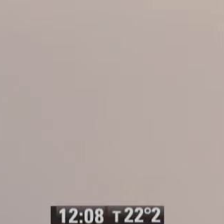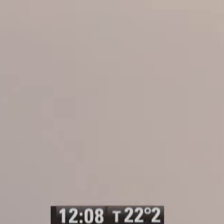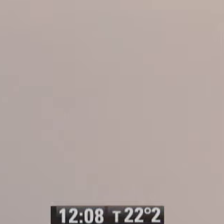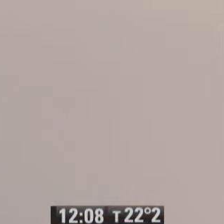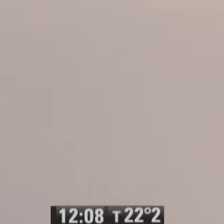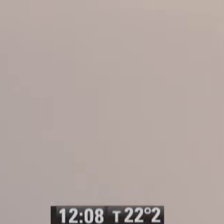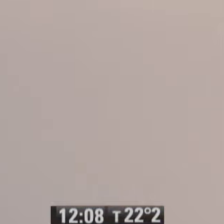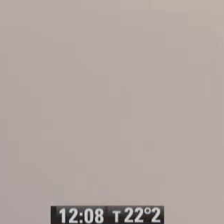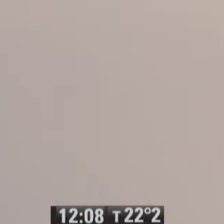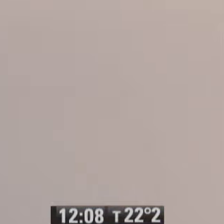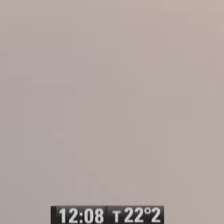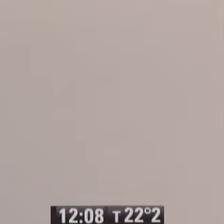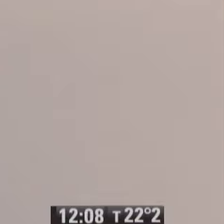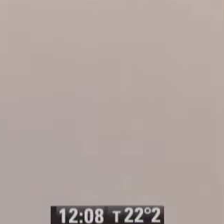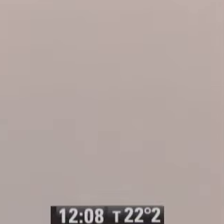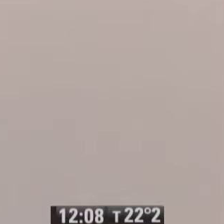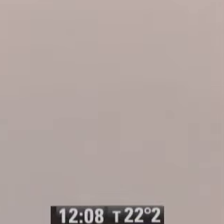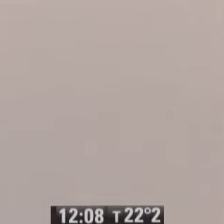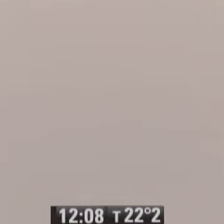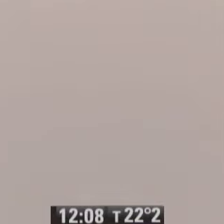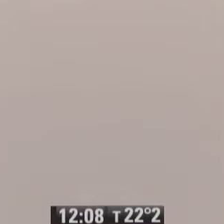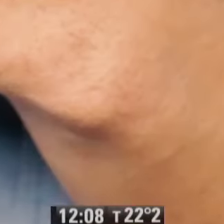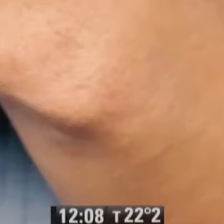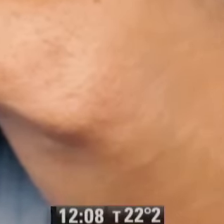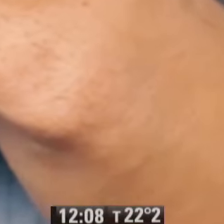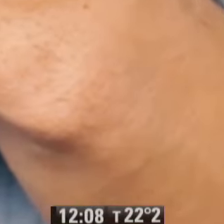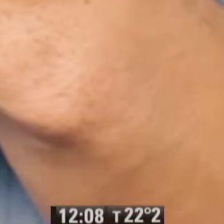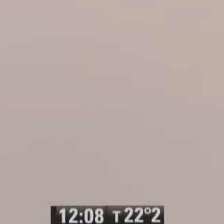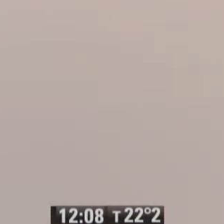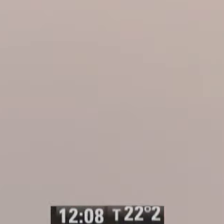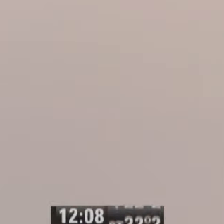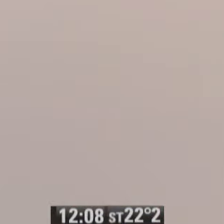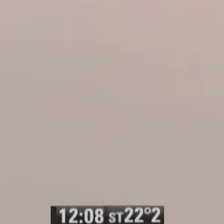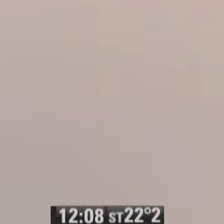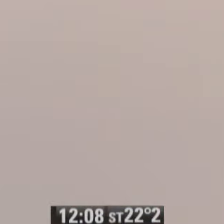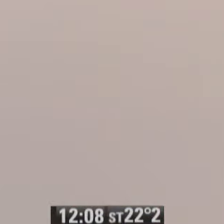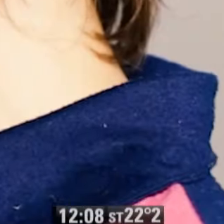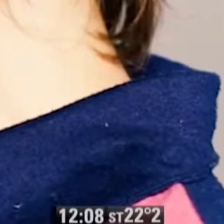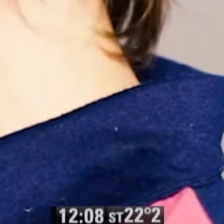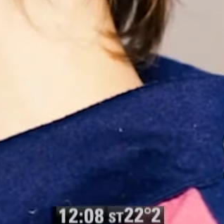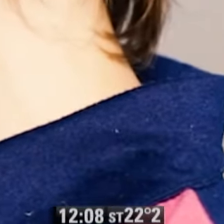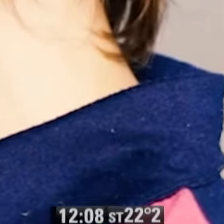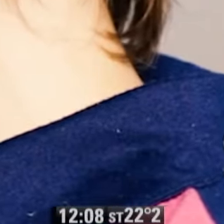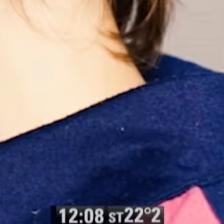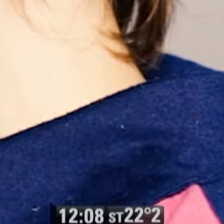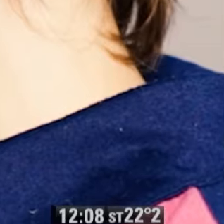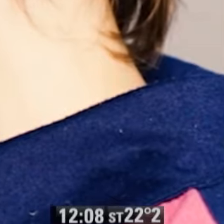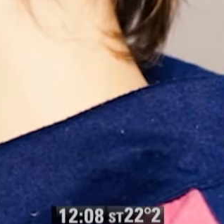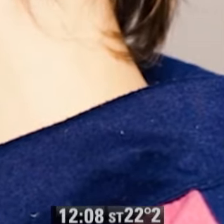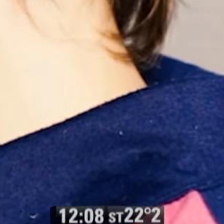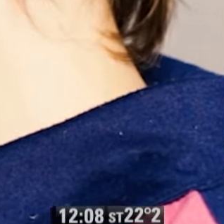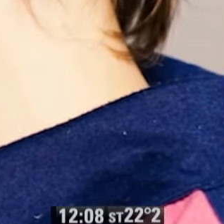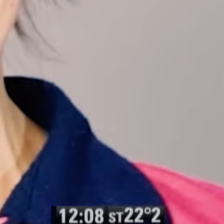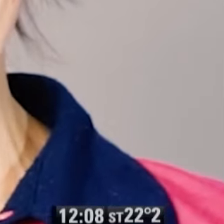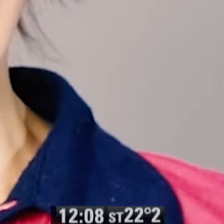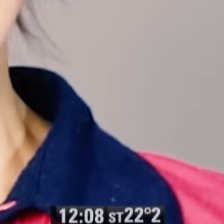Uma capiru a su o a su e. Uma capiru a su o a